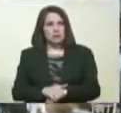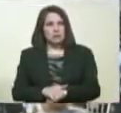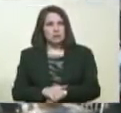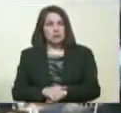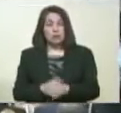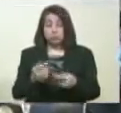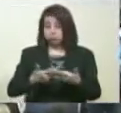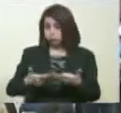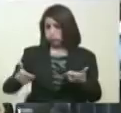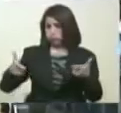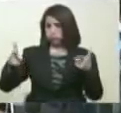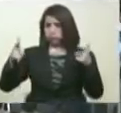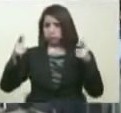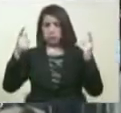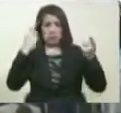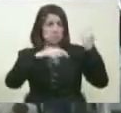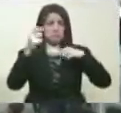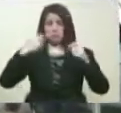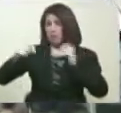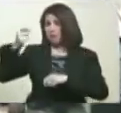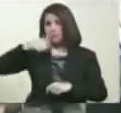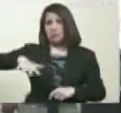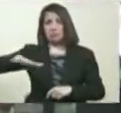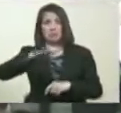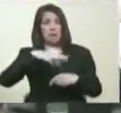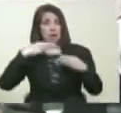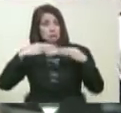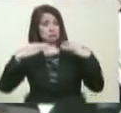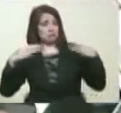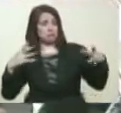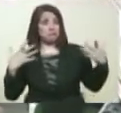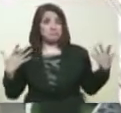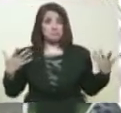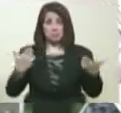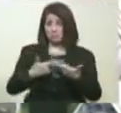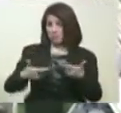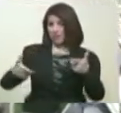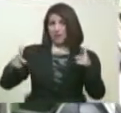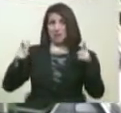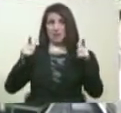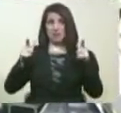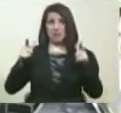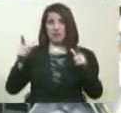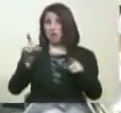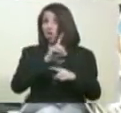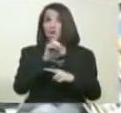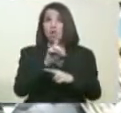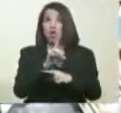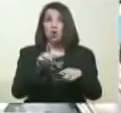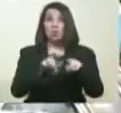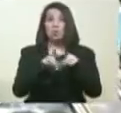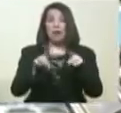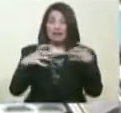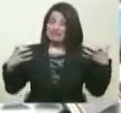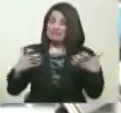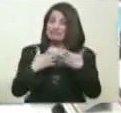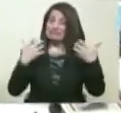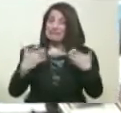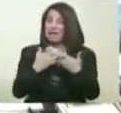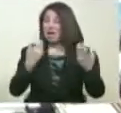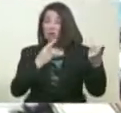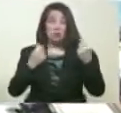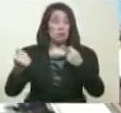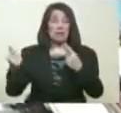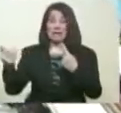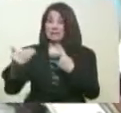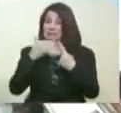Libre oferta de la demanda, libre juego de la oferta y la demanda. Se llama guerra criminal económica monetaria contra